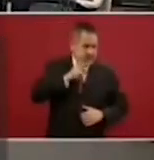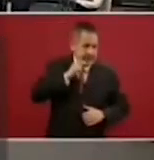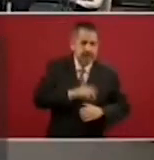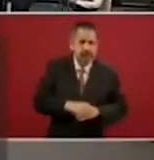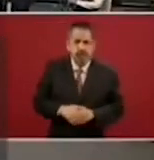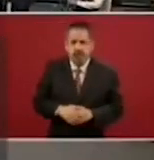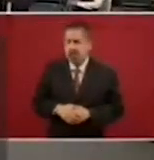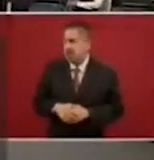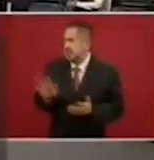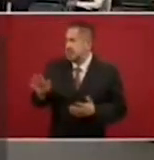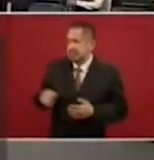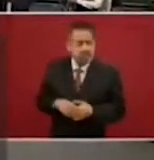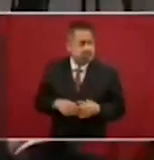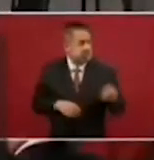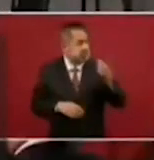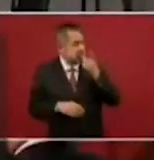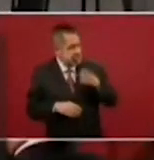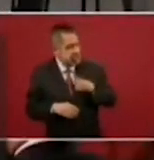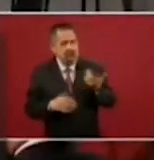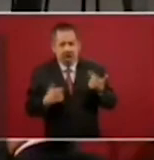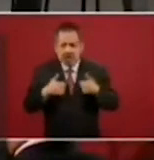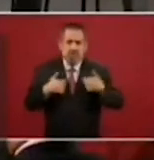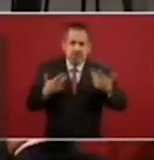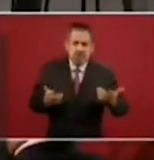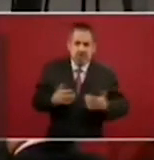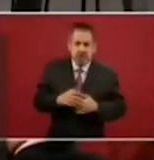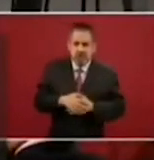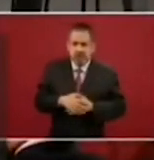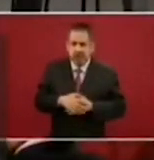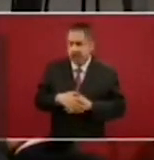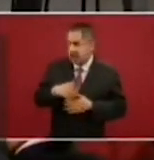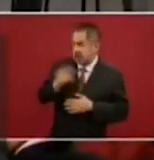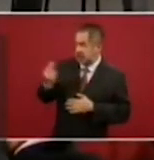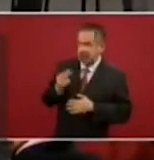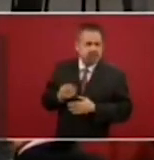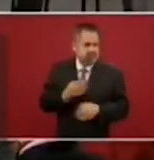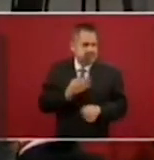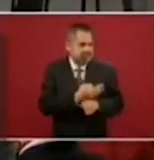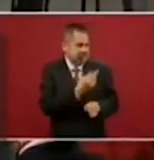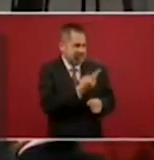lo indique, ¿es necesario que me la haga?